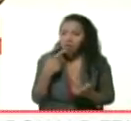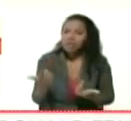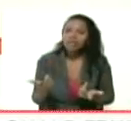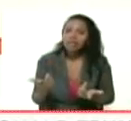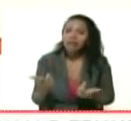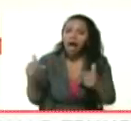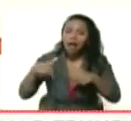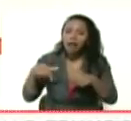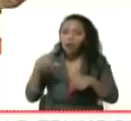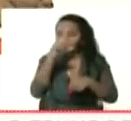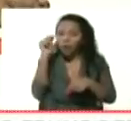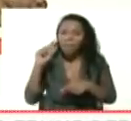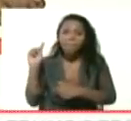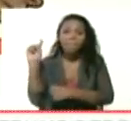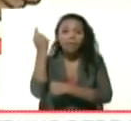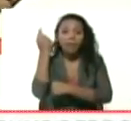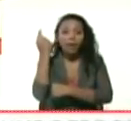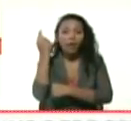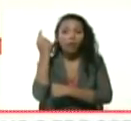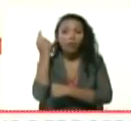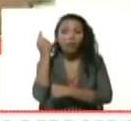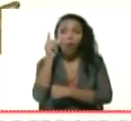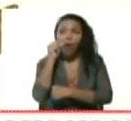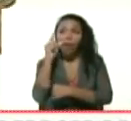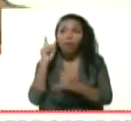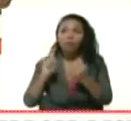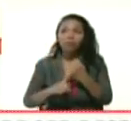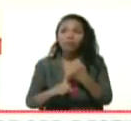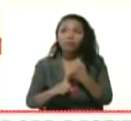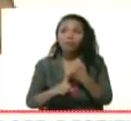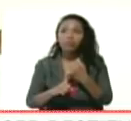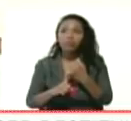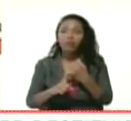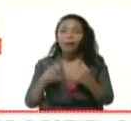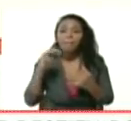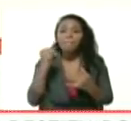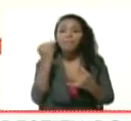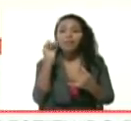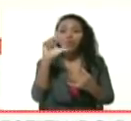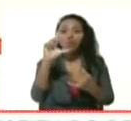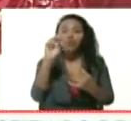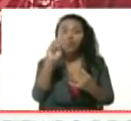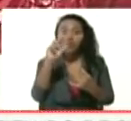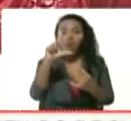Yo puedo decir, el partido tuvo, primero fue a Müller, ¿verdad? A Müller, a